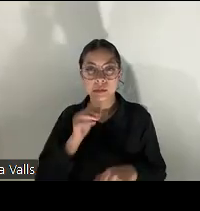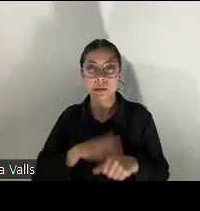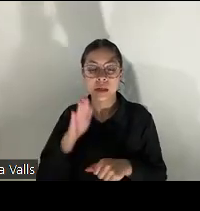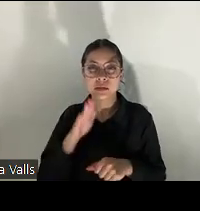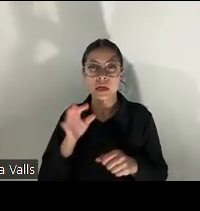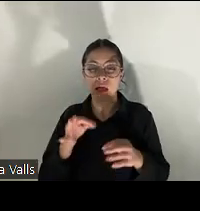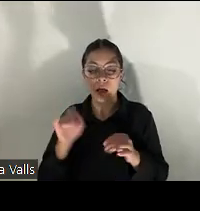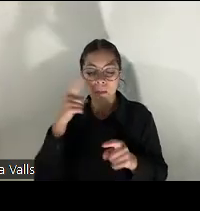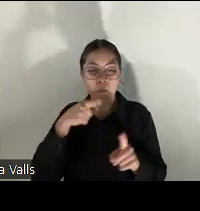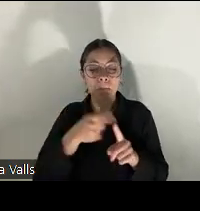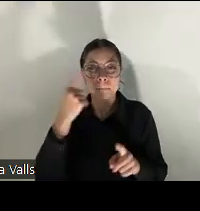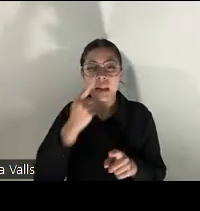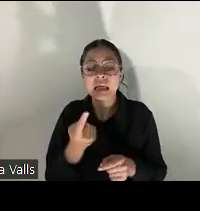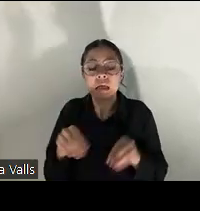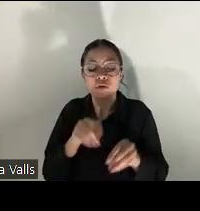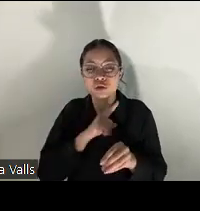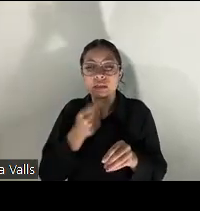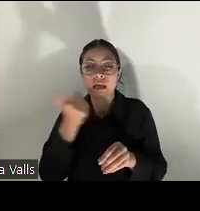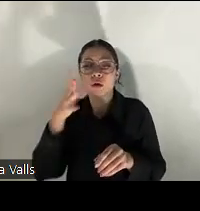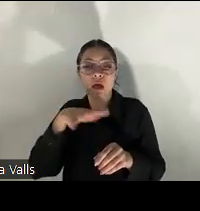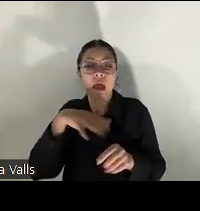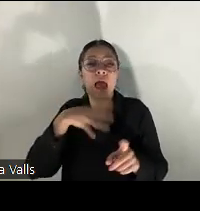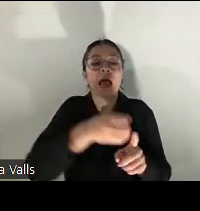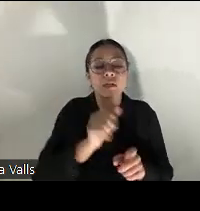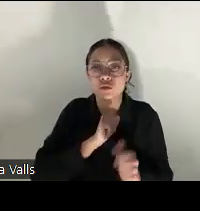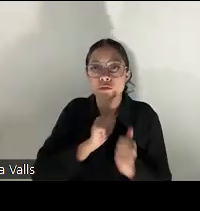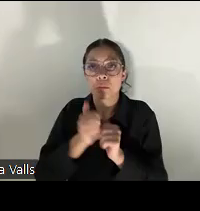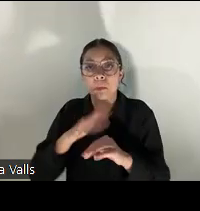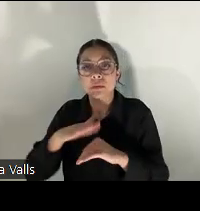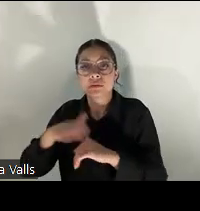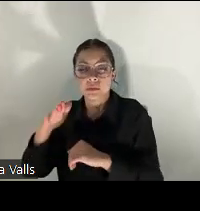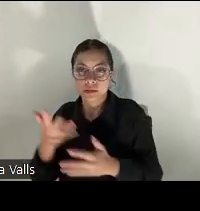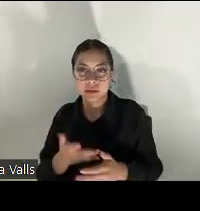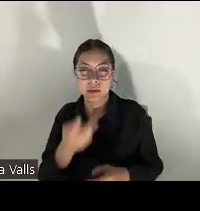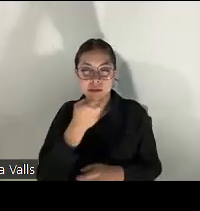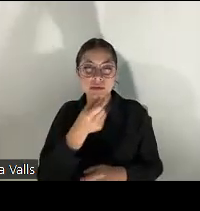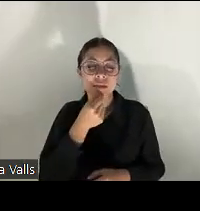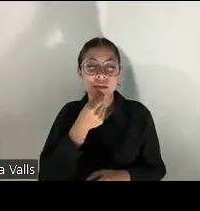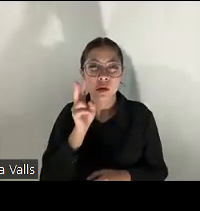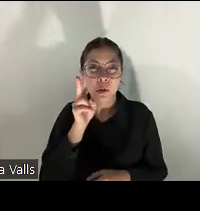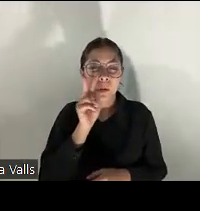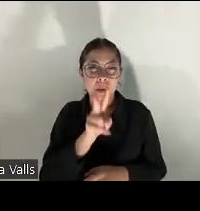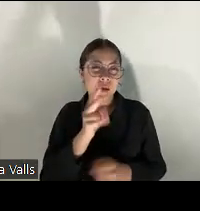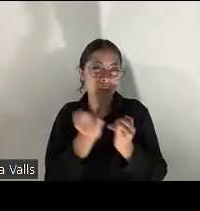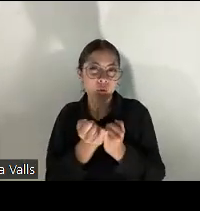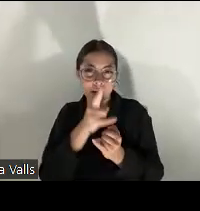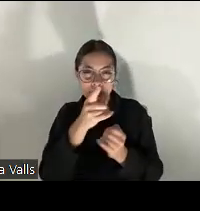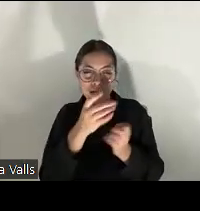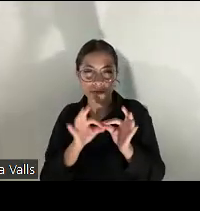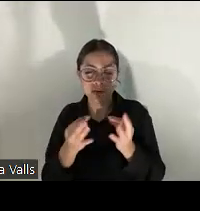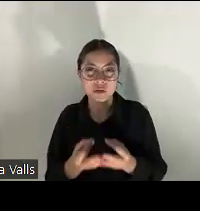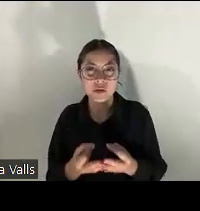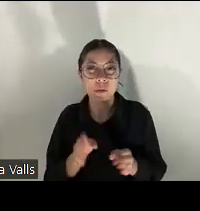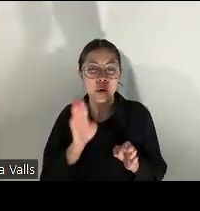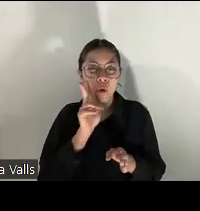adelante. ¿Qué pasa si vemos un niño? Este niño tenía 40 semanas como este de aquí. ¿Qué pasa si vemos un niño como este que está aquí, en que la